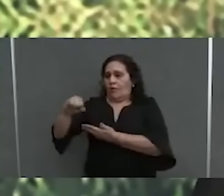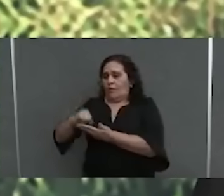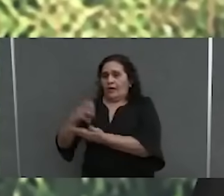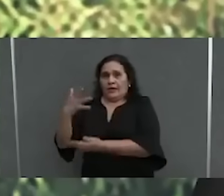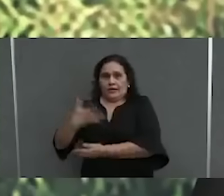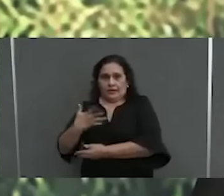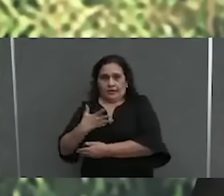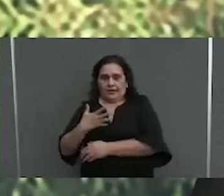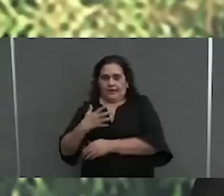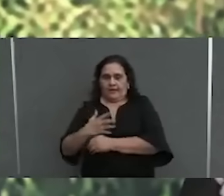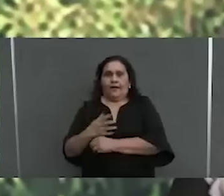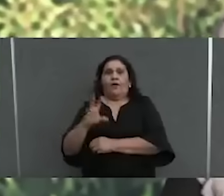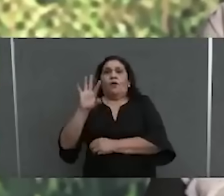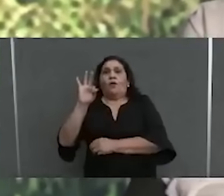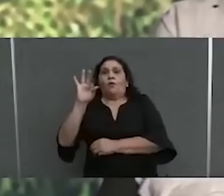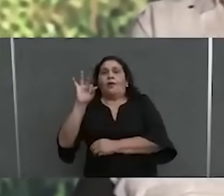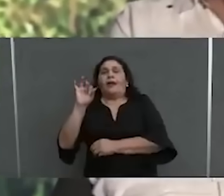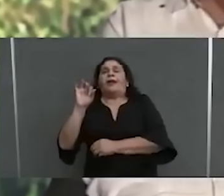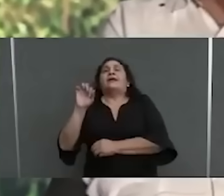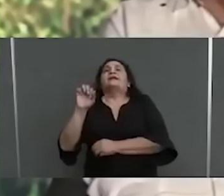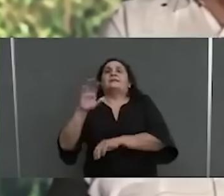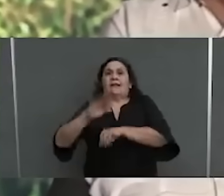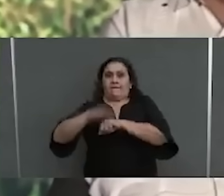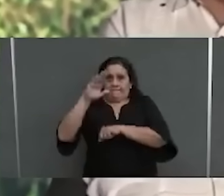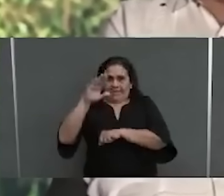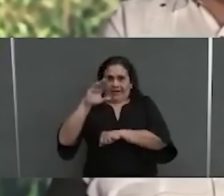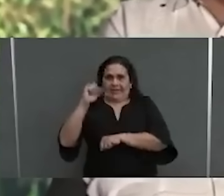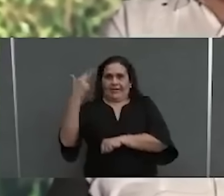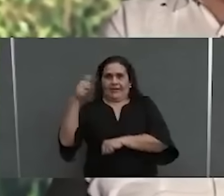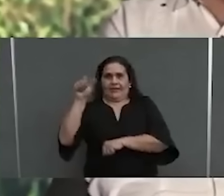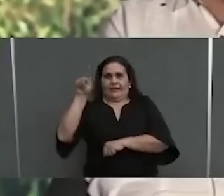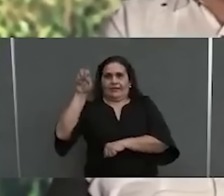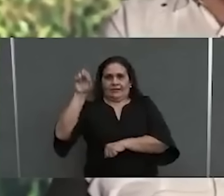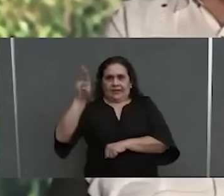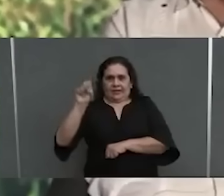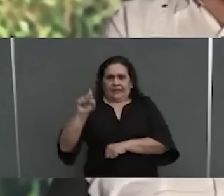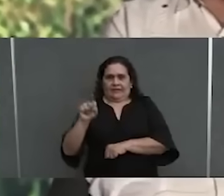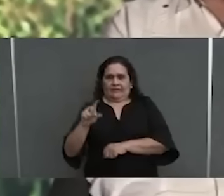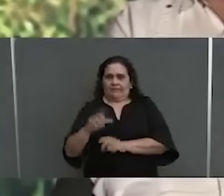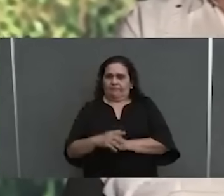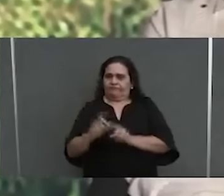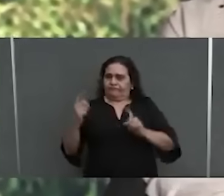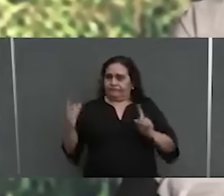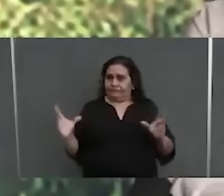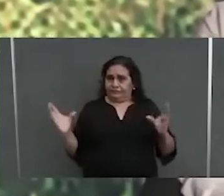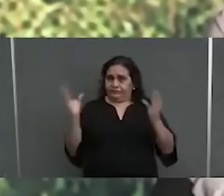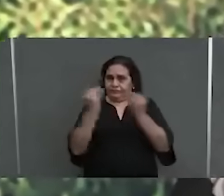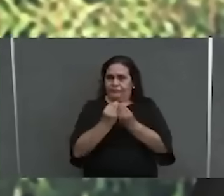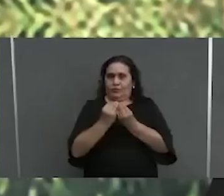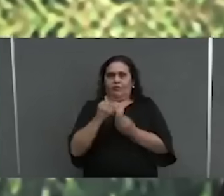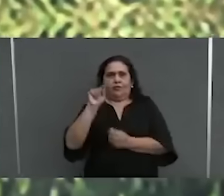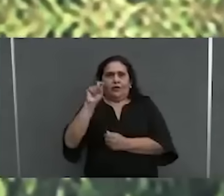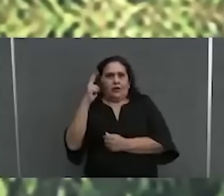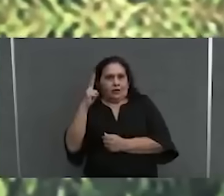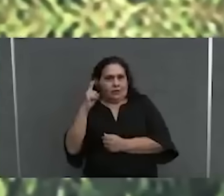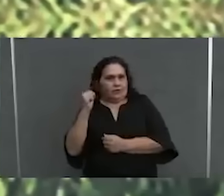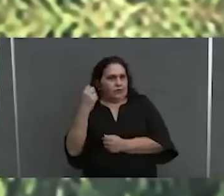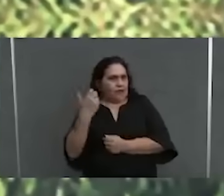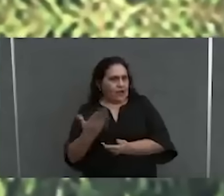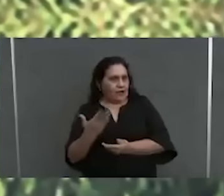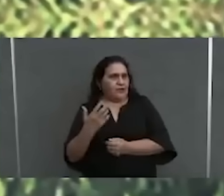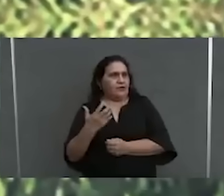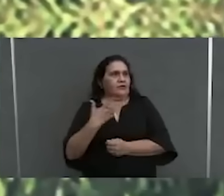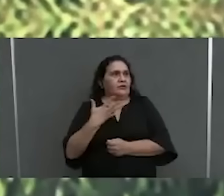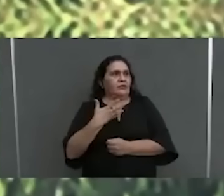hectáreas adicionales. ¿Qué quiere decir? Pasar de 32 a 72 hectáreas. Y también contempla el poder tener un